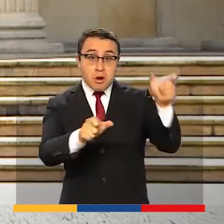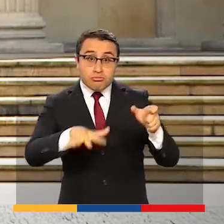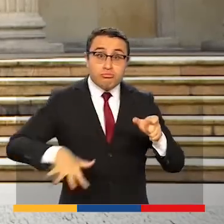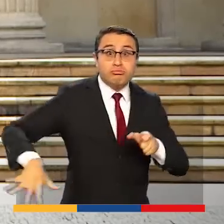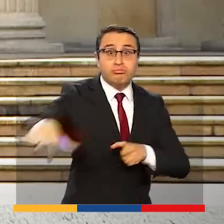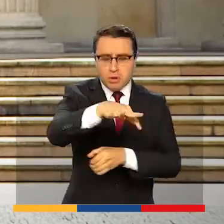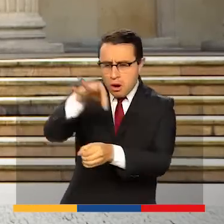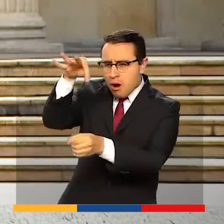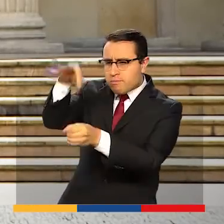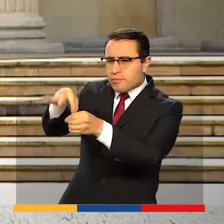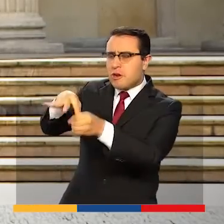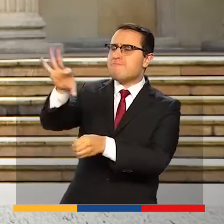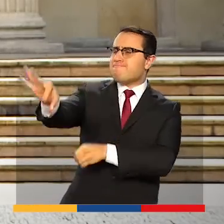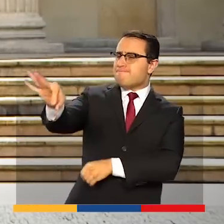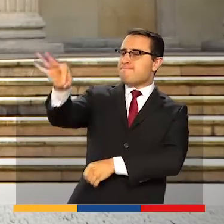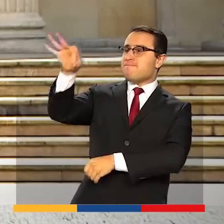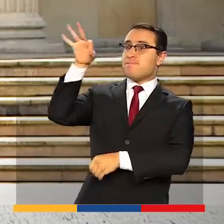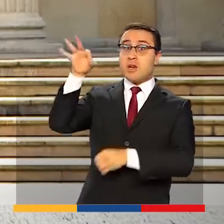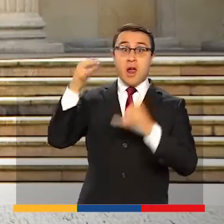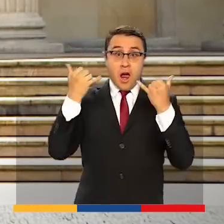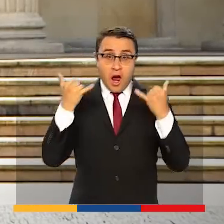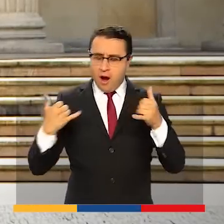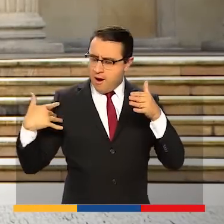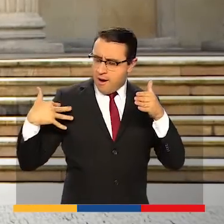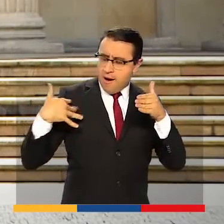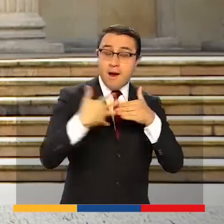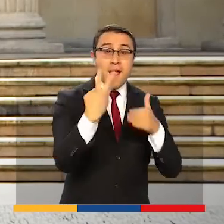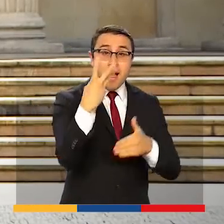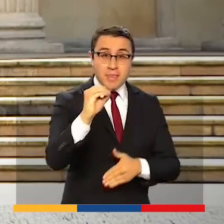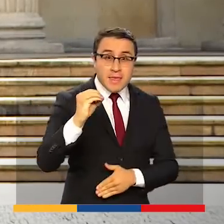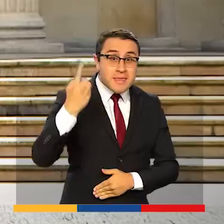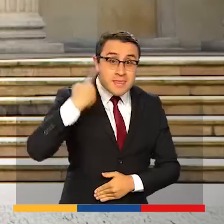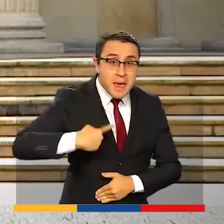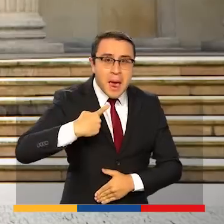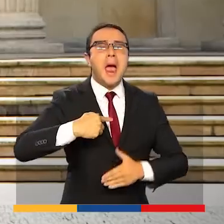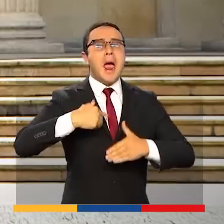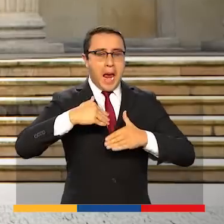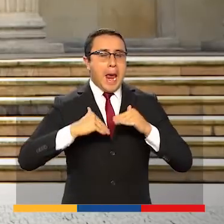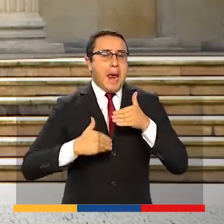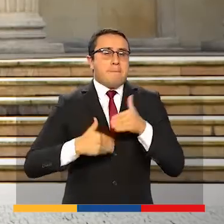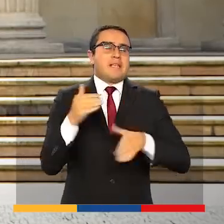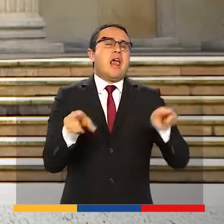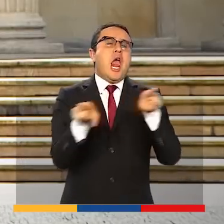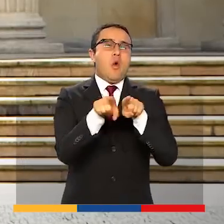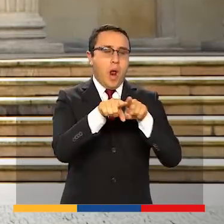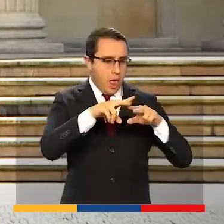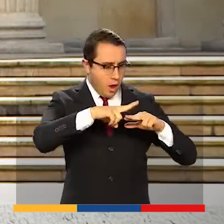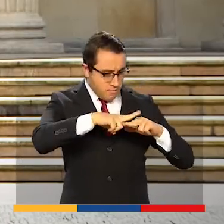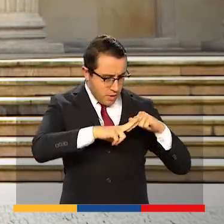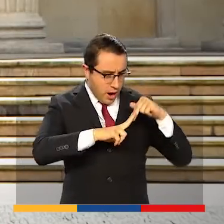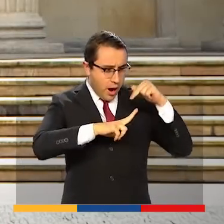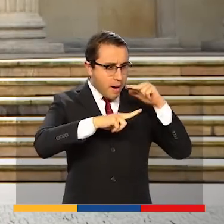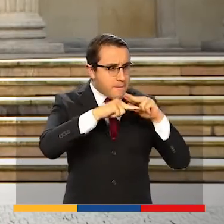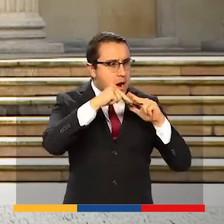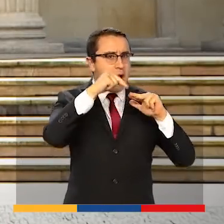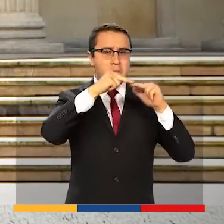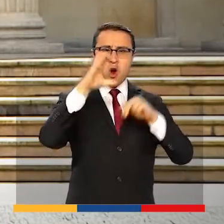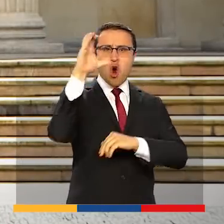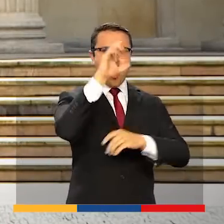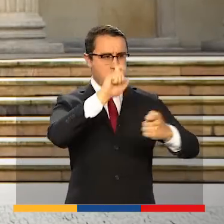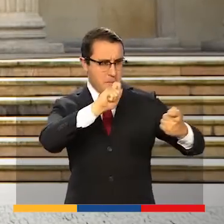por el pueblo. 30 días en los que hemos empezado a construir las bases para transformar